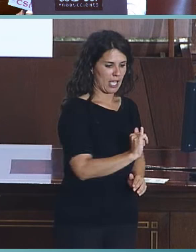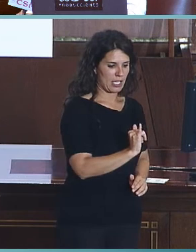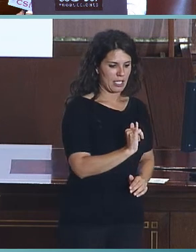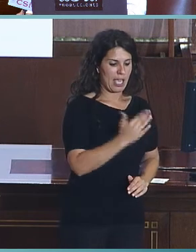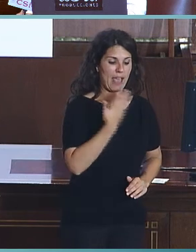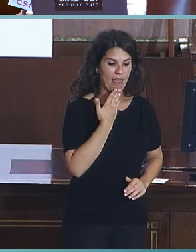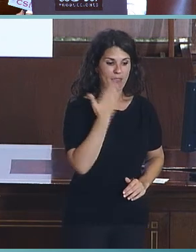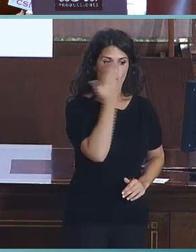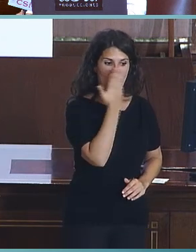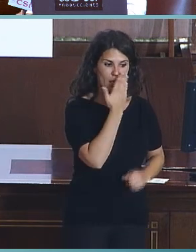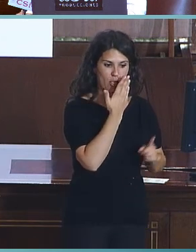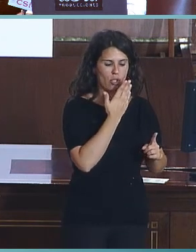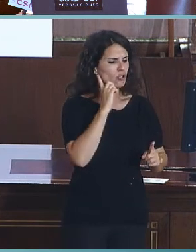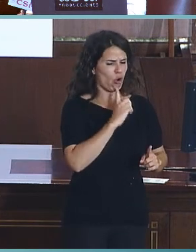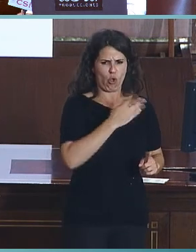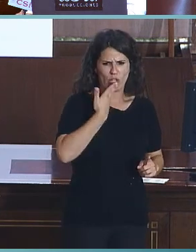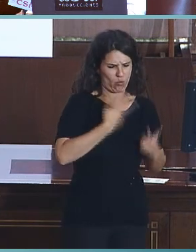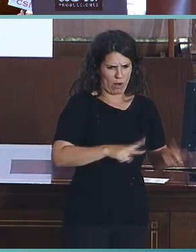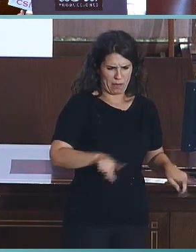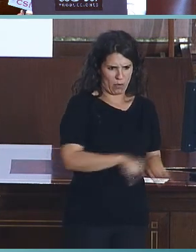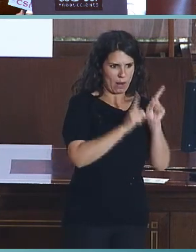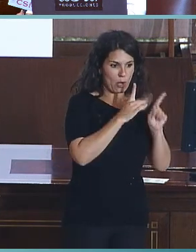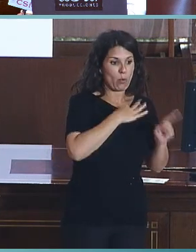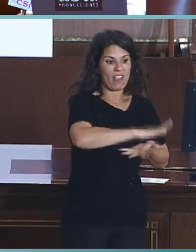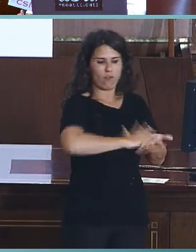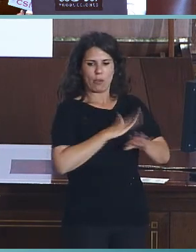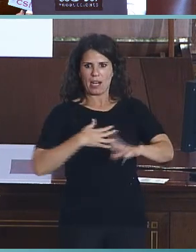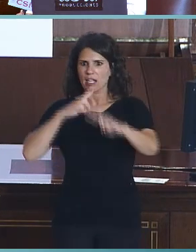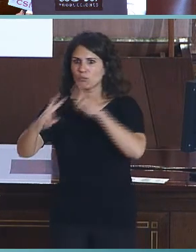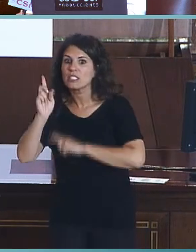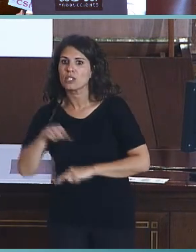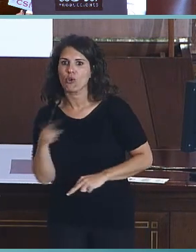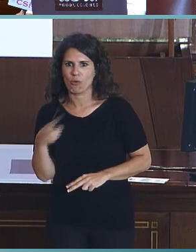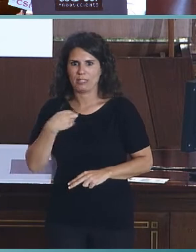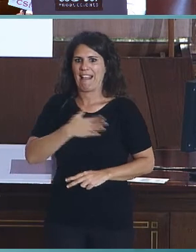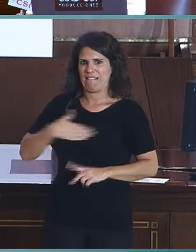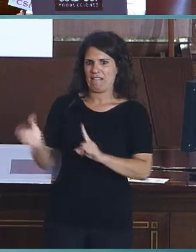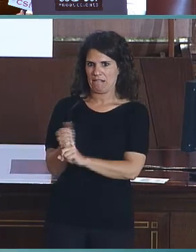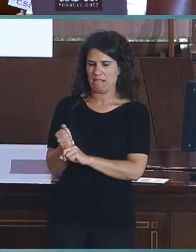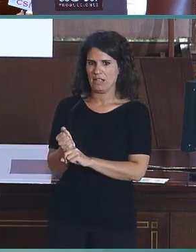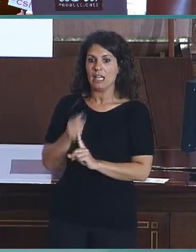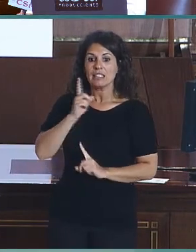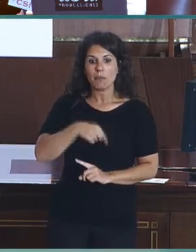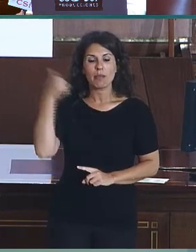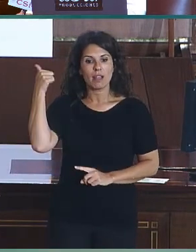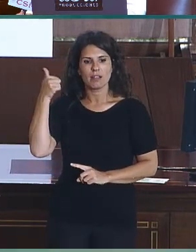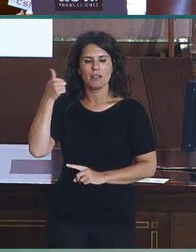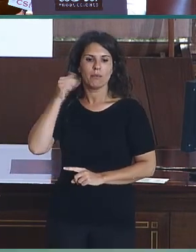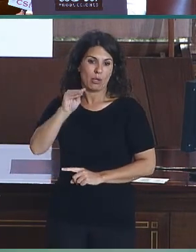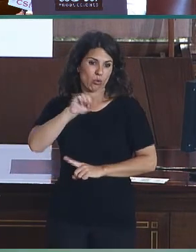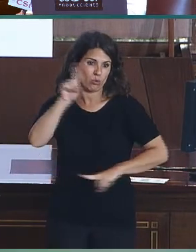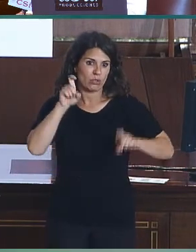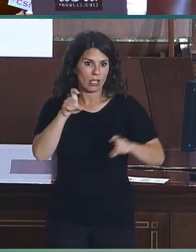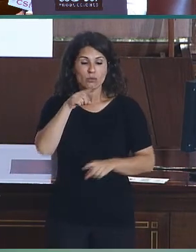edad escolar. Bien, y la siguiente pregunta es si se tiene un cargo en la asociación de sordos.